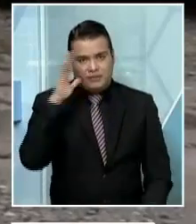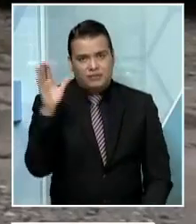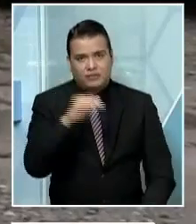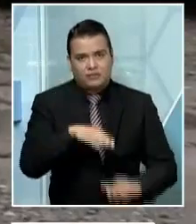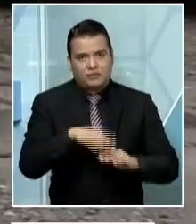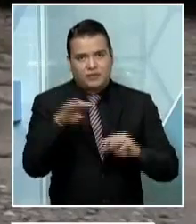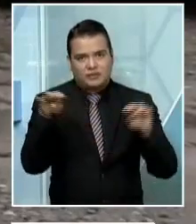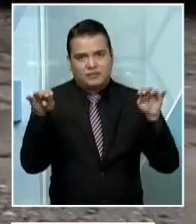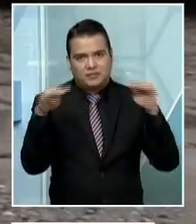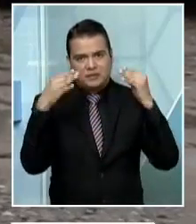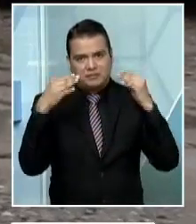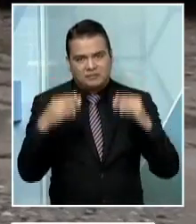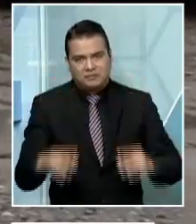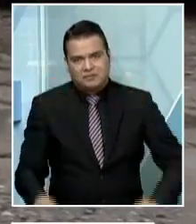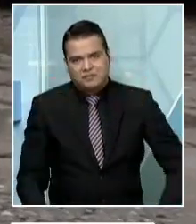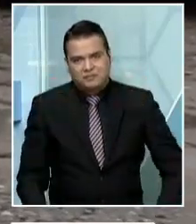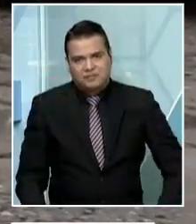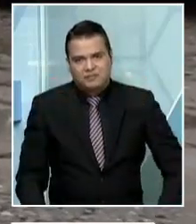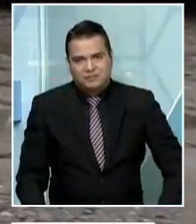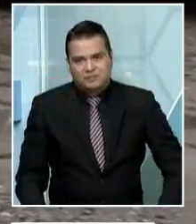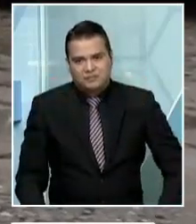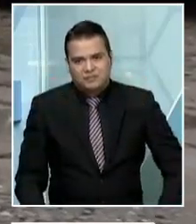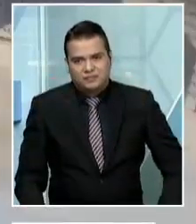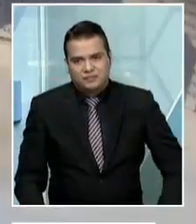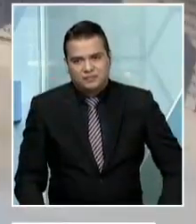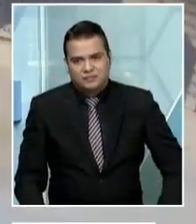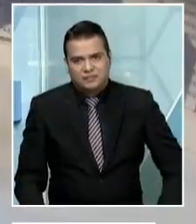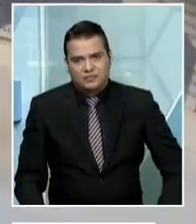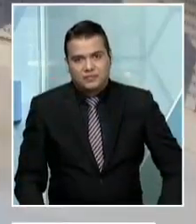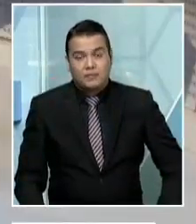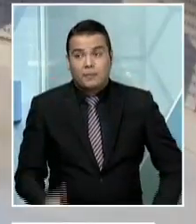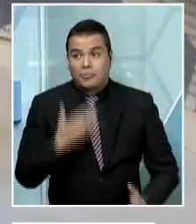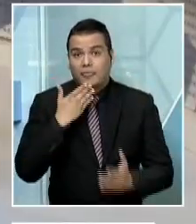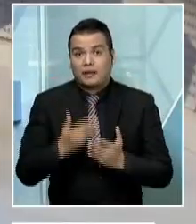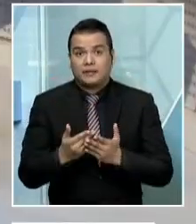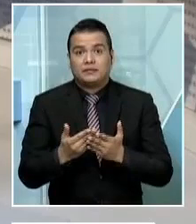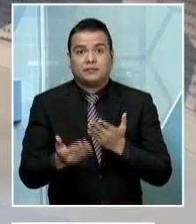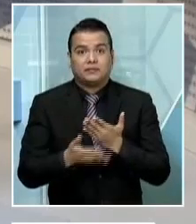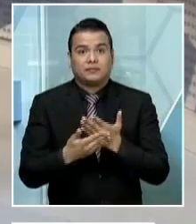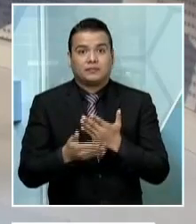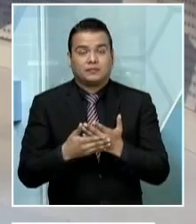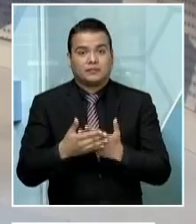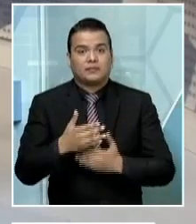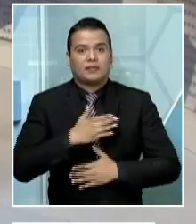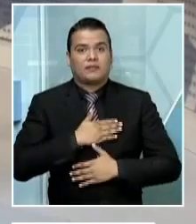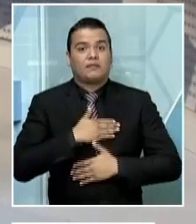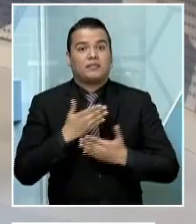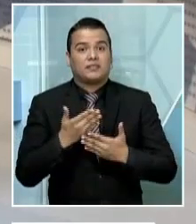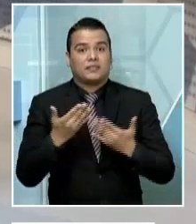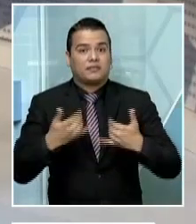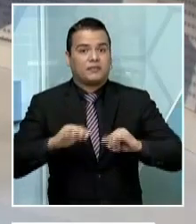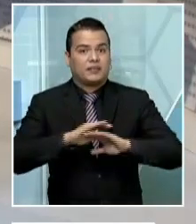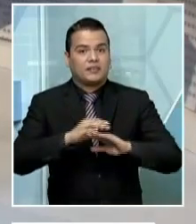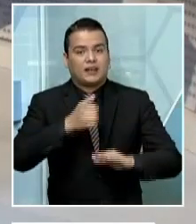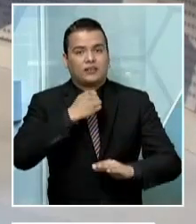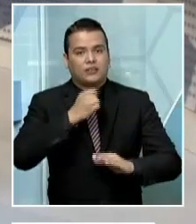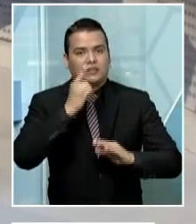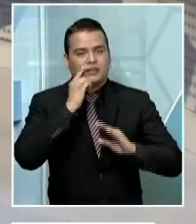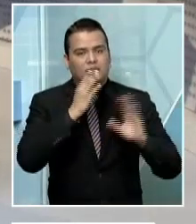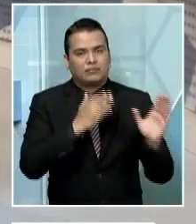90 Minutos, el noticiero regional más visto en Colombia. Gracias Jennifer y muchas felicitaciones. Así llegamos al final.